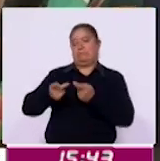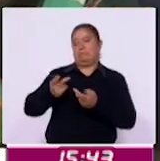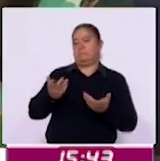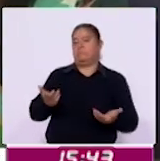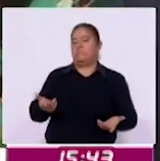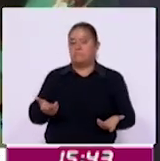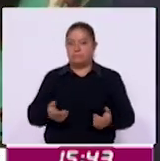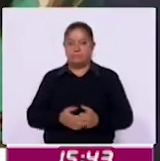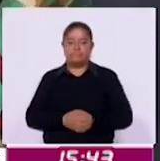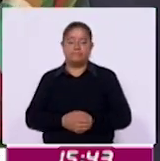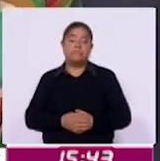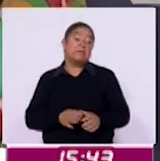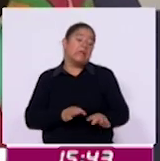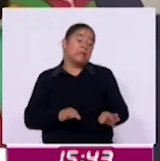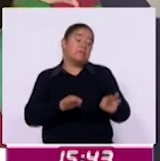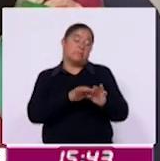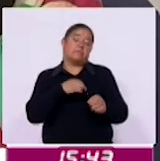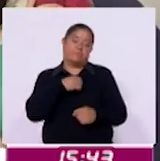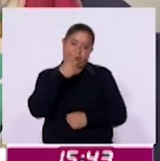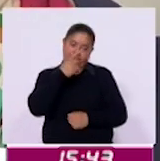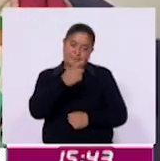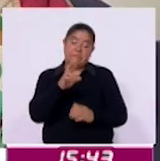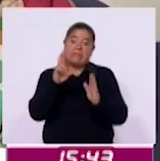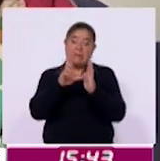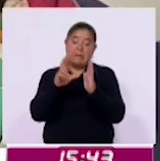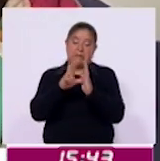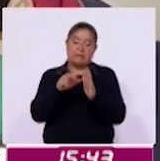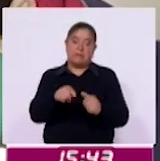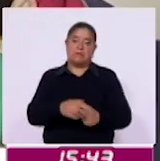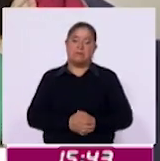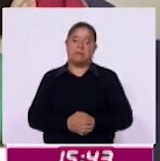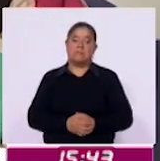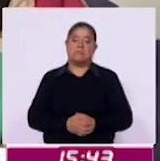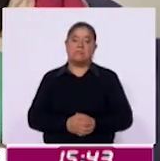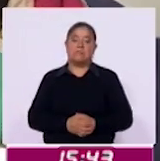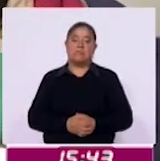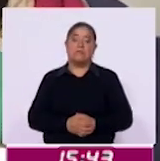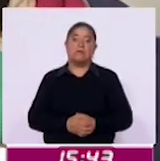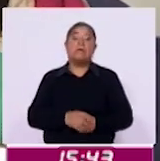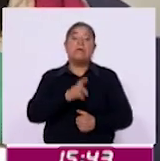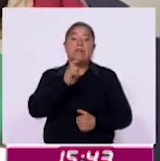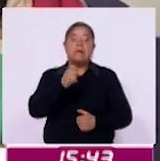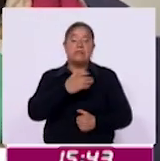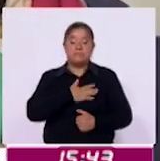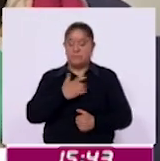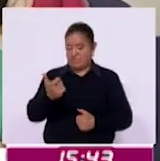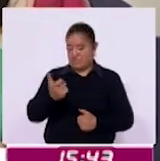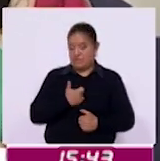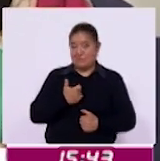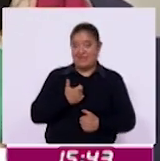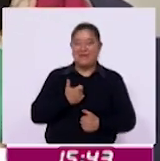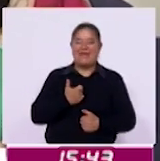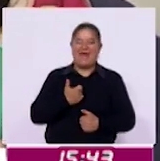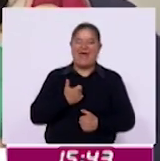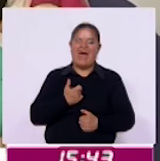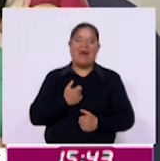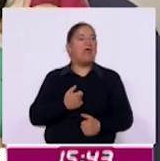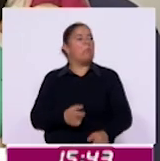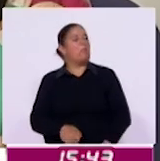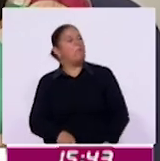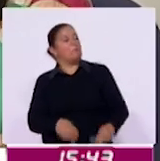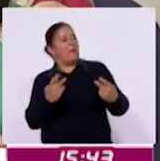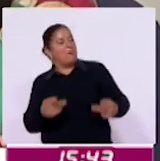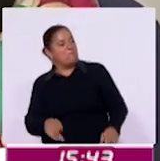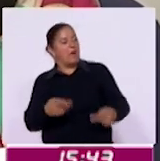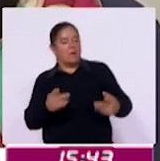importante mencionar que la tarjeta no es como una extensión de nuestros ingresos, sino por el